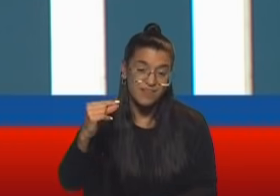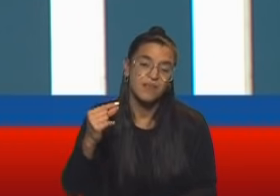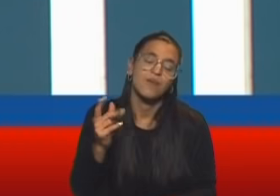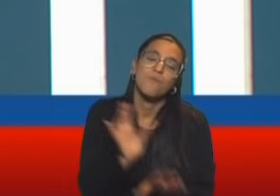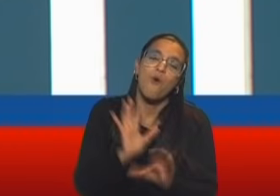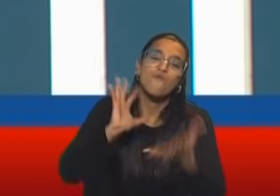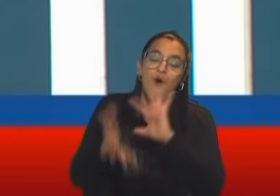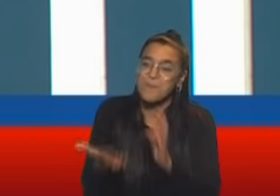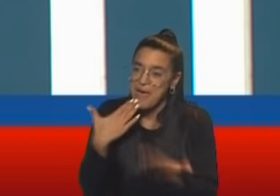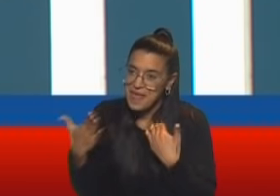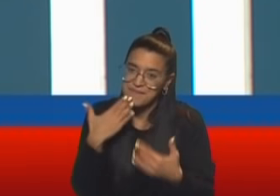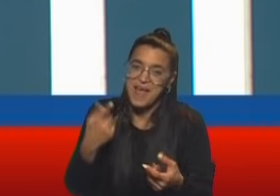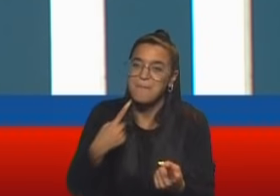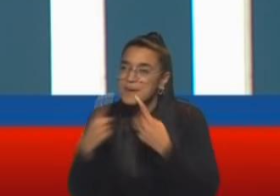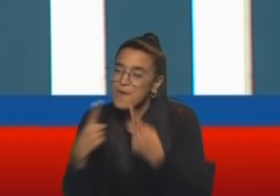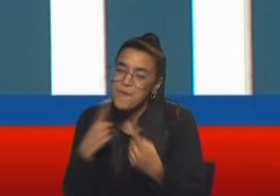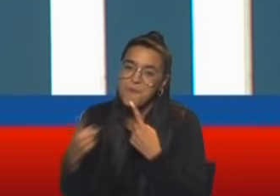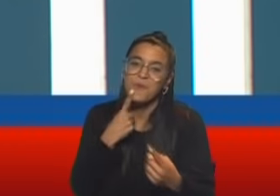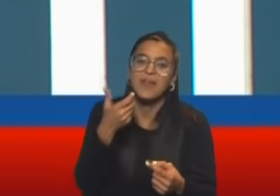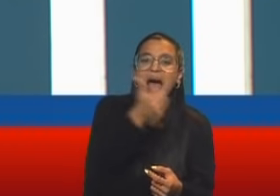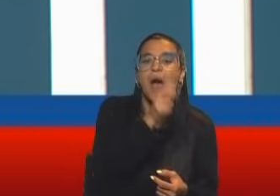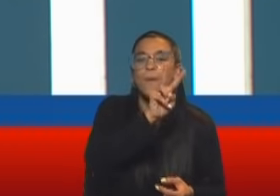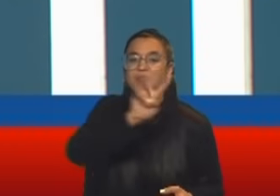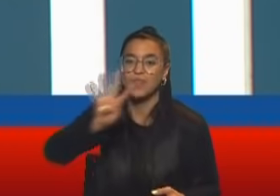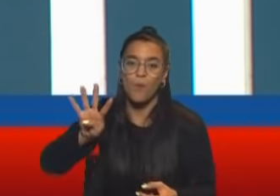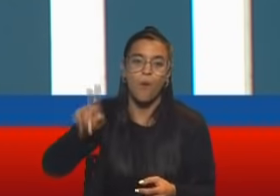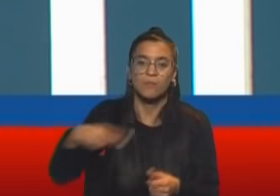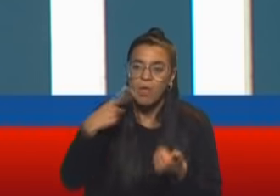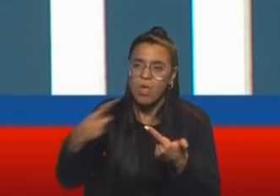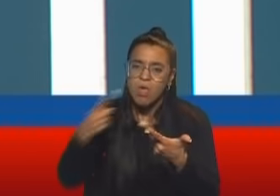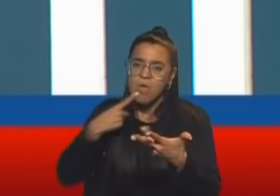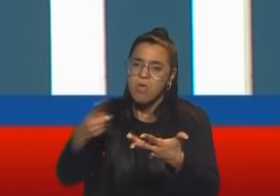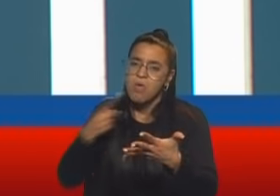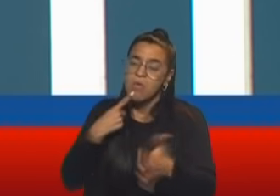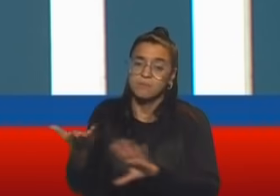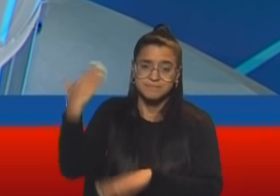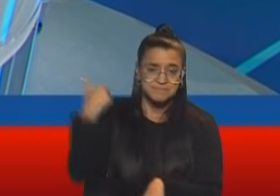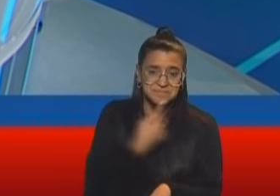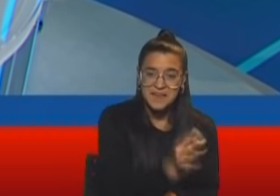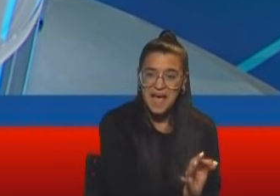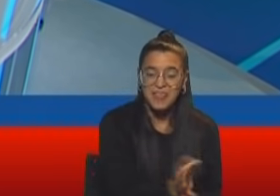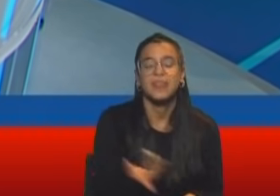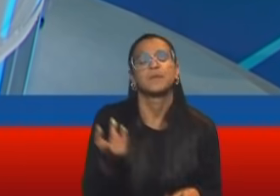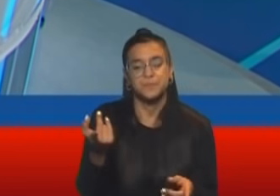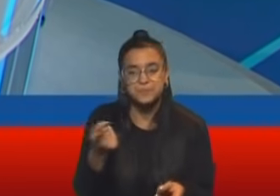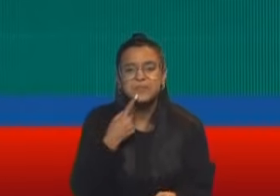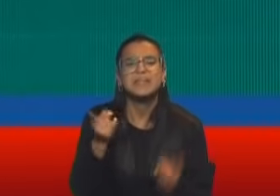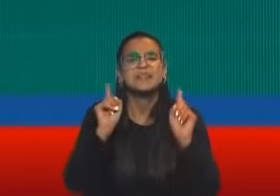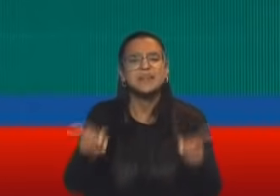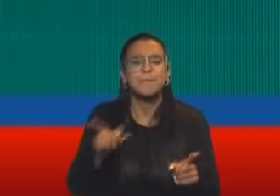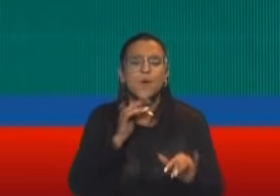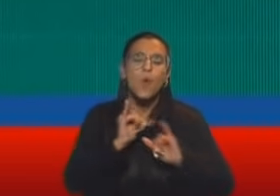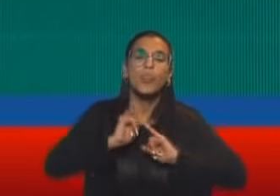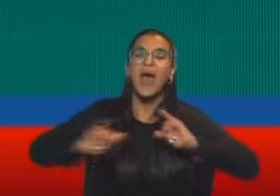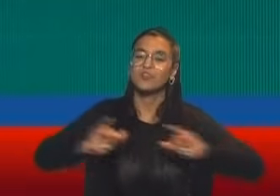los tonos del periodista de A24 era estarle encima todo el tiempo. Volvamos sobre el uso de los datos, porque también hay una